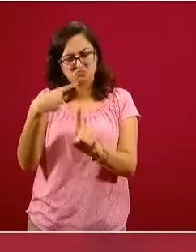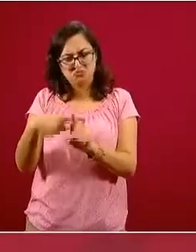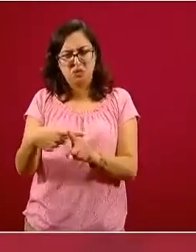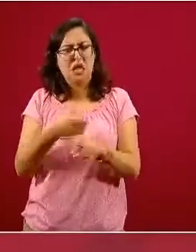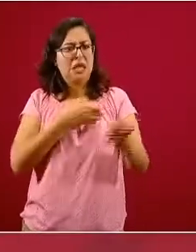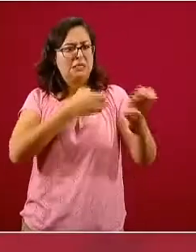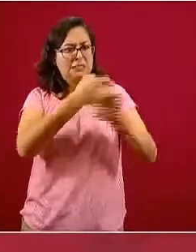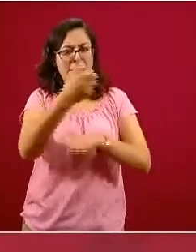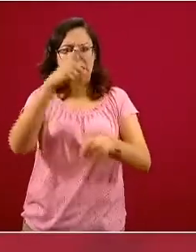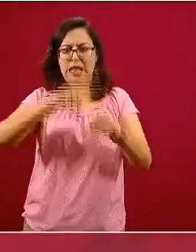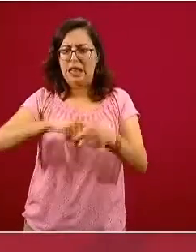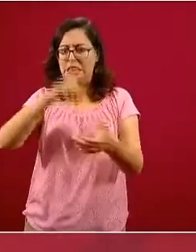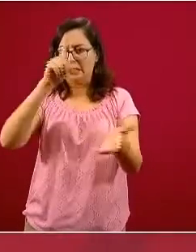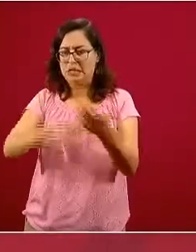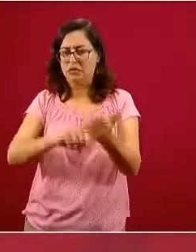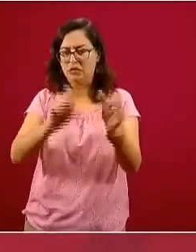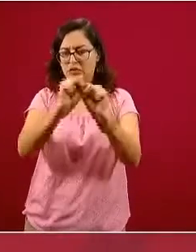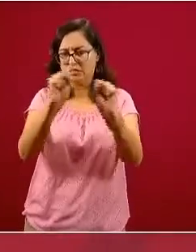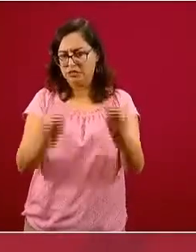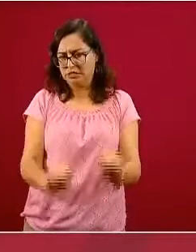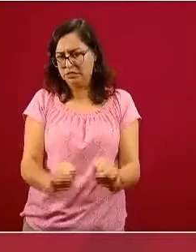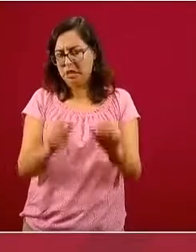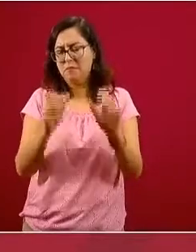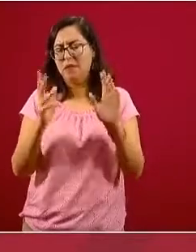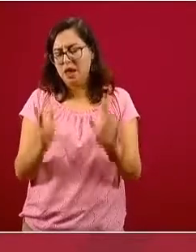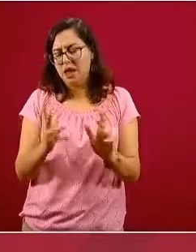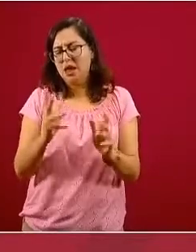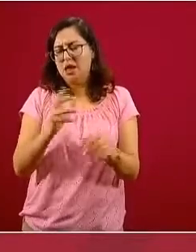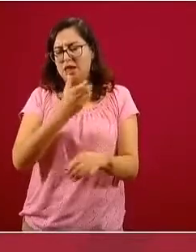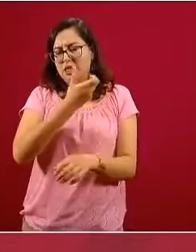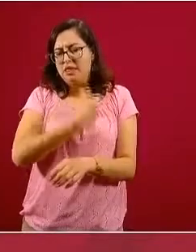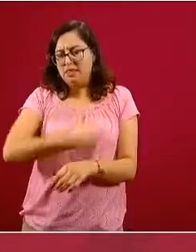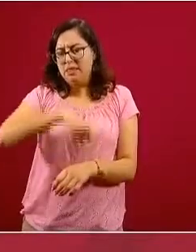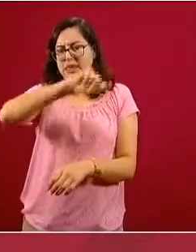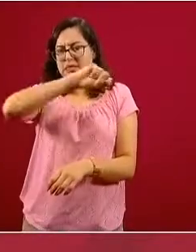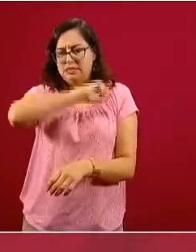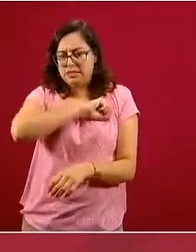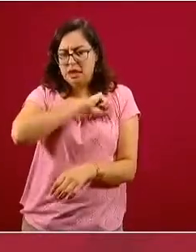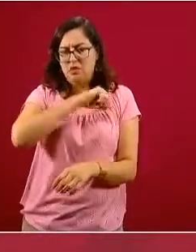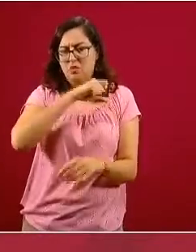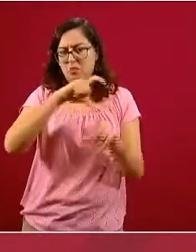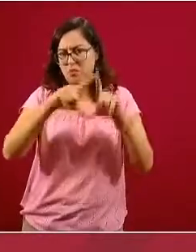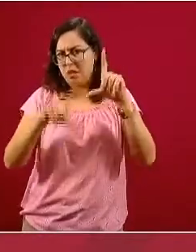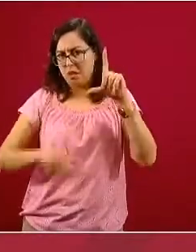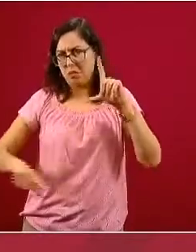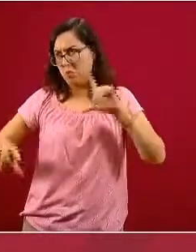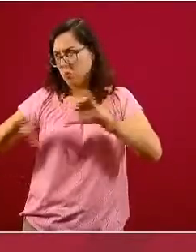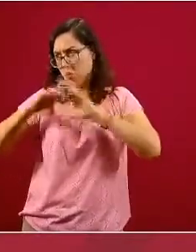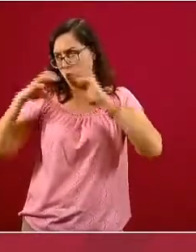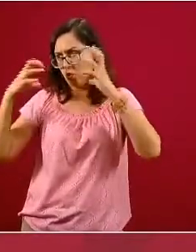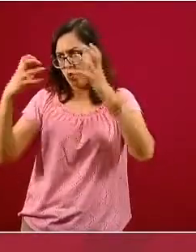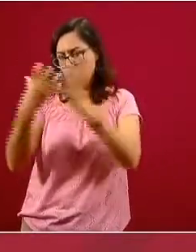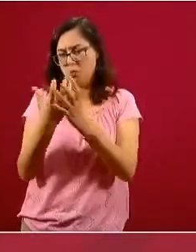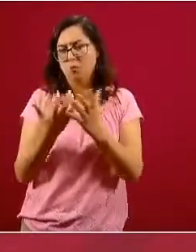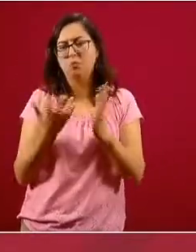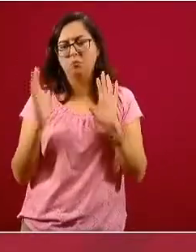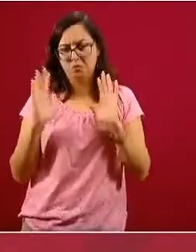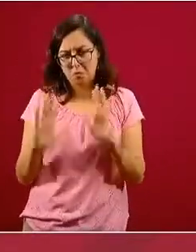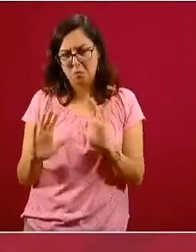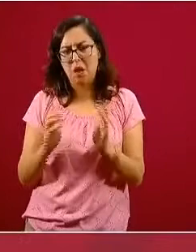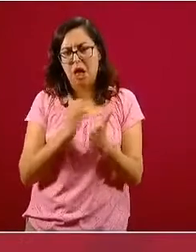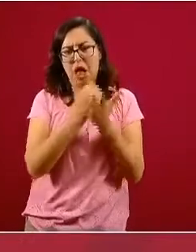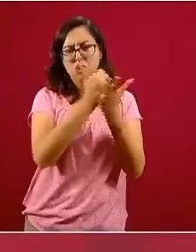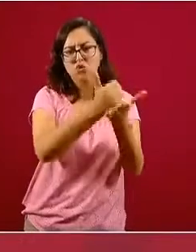locales de salud, como se les denominaba en el término genérico, no solamente en México, sino en general en el mundo, ayudaron a